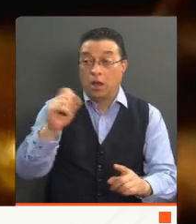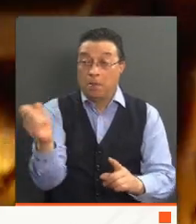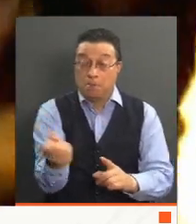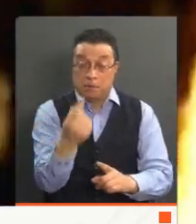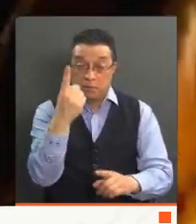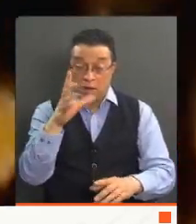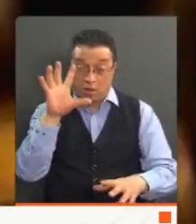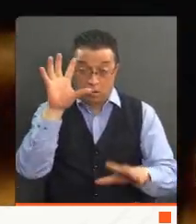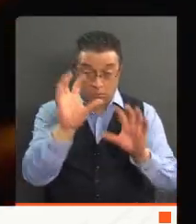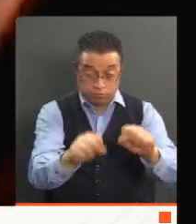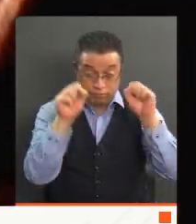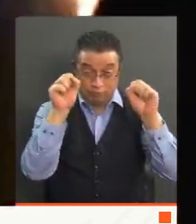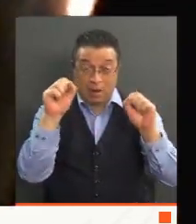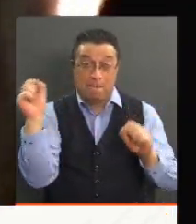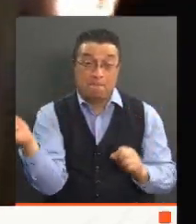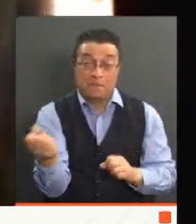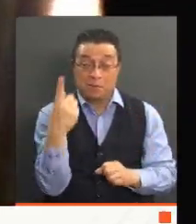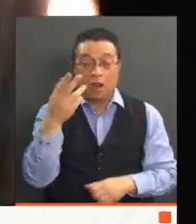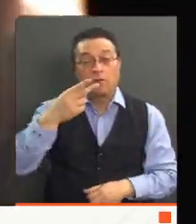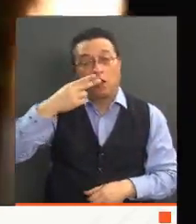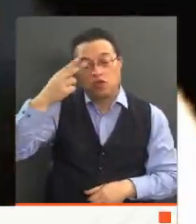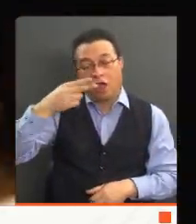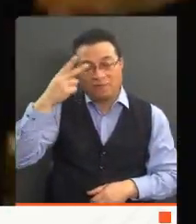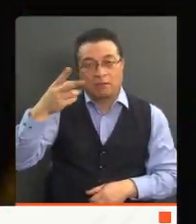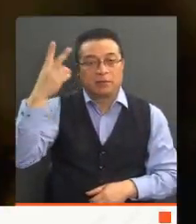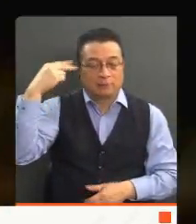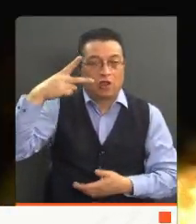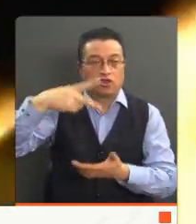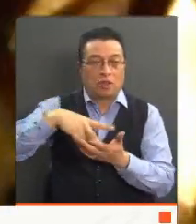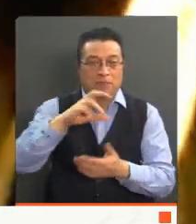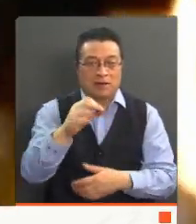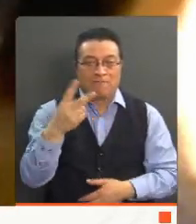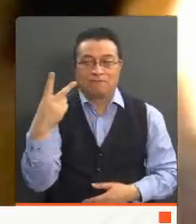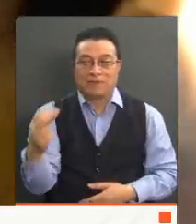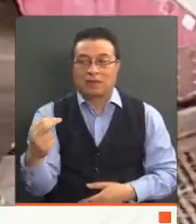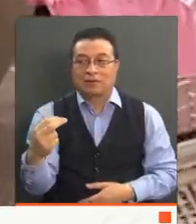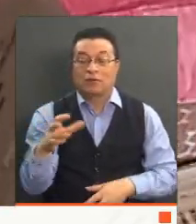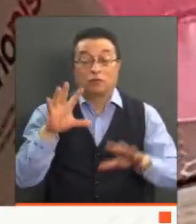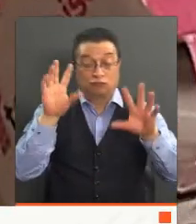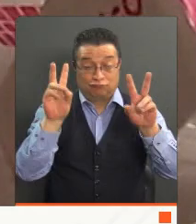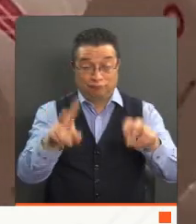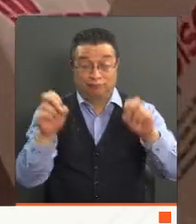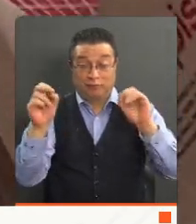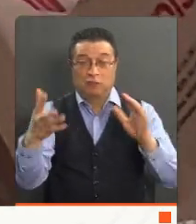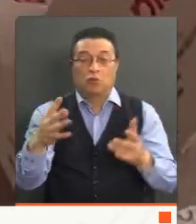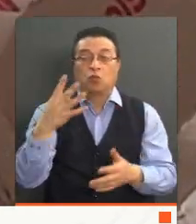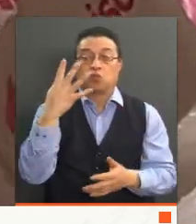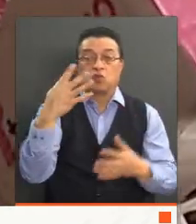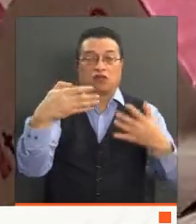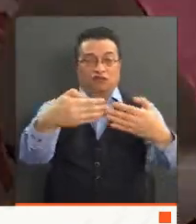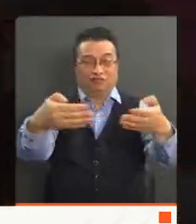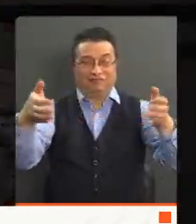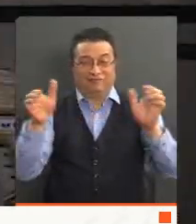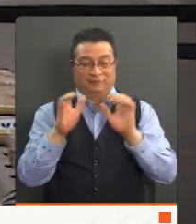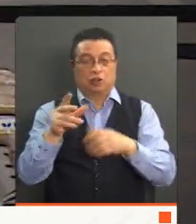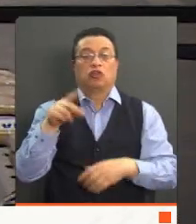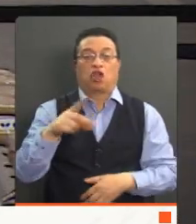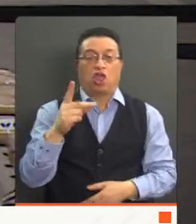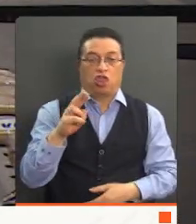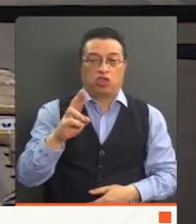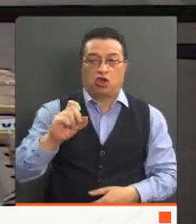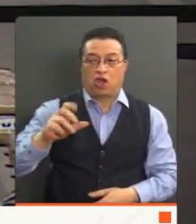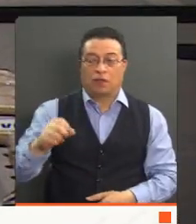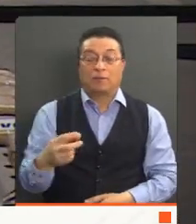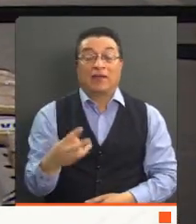la organización criminal fue en noviembre del año 2020 cuando se incautaron cuatro containers con drogas tres